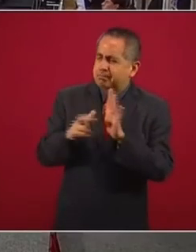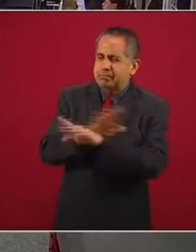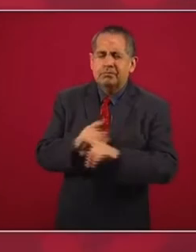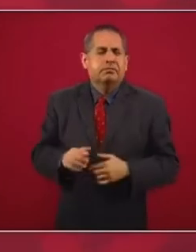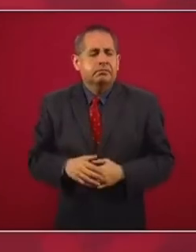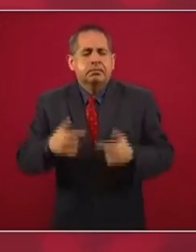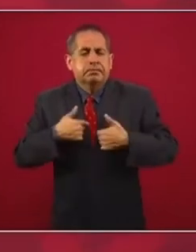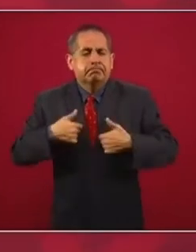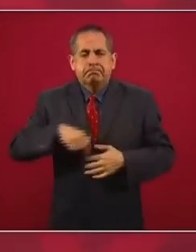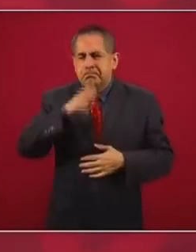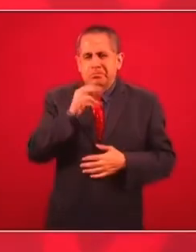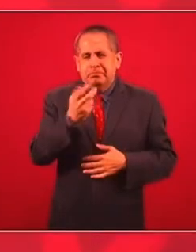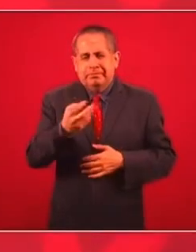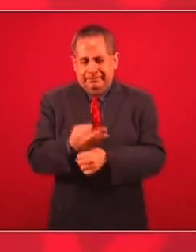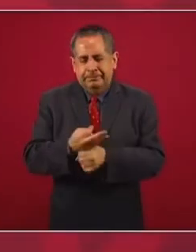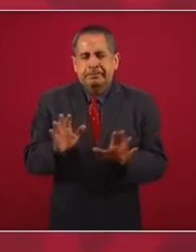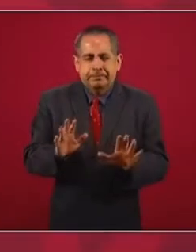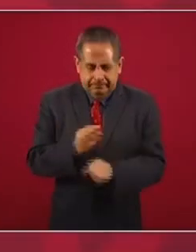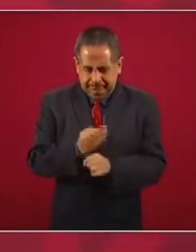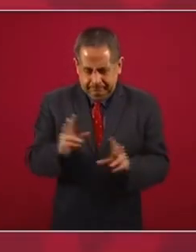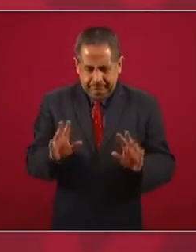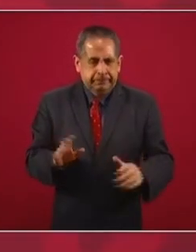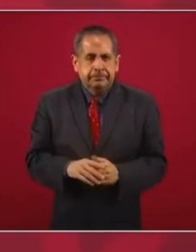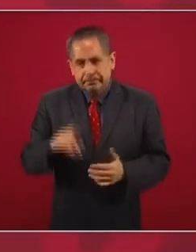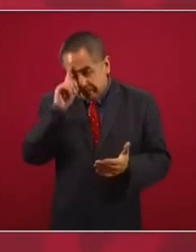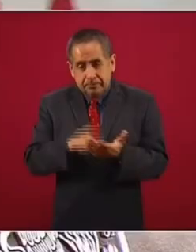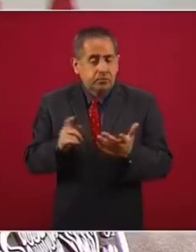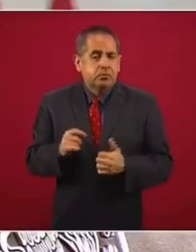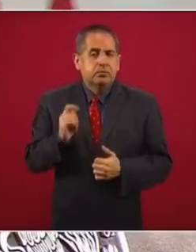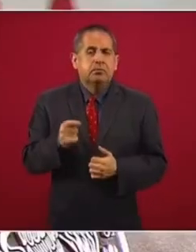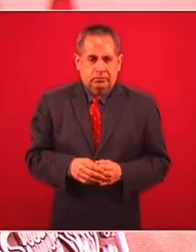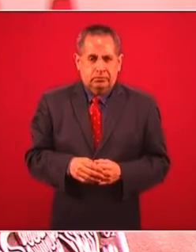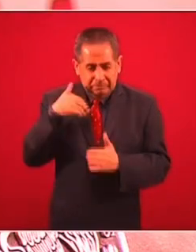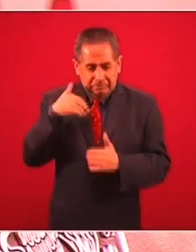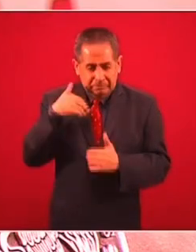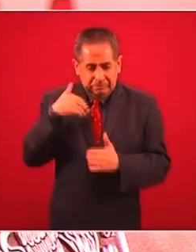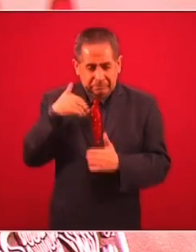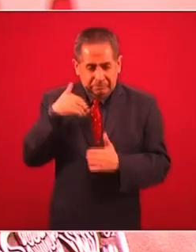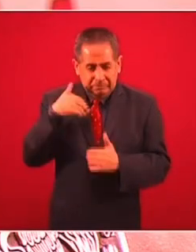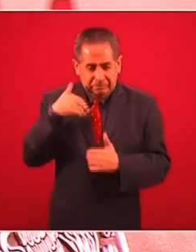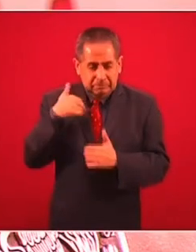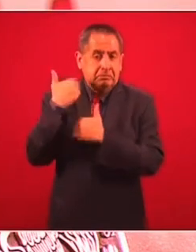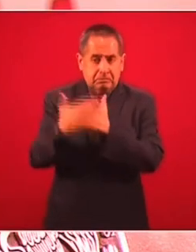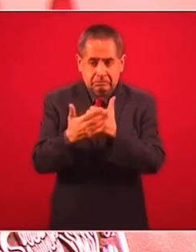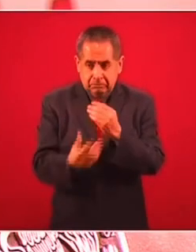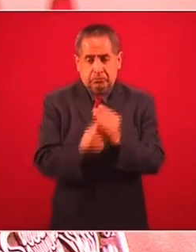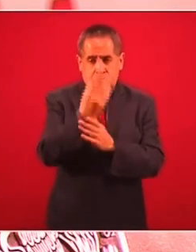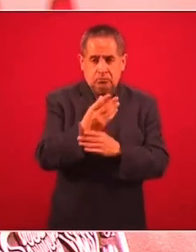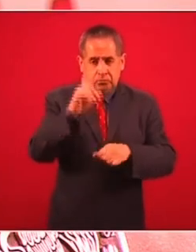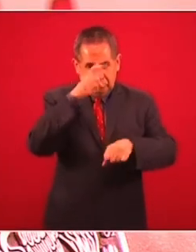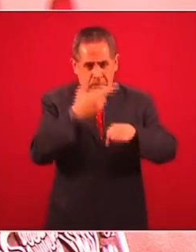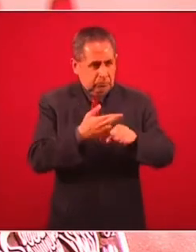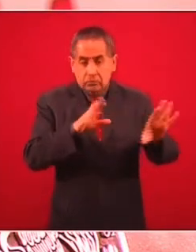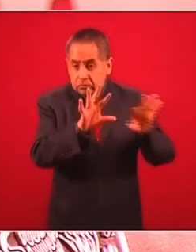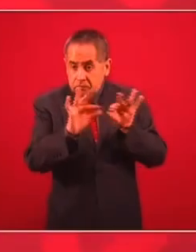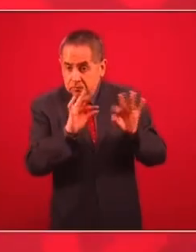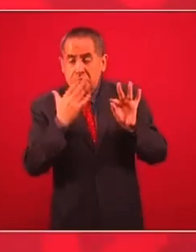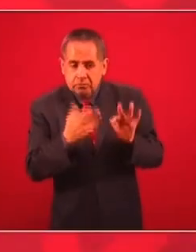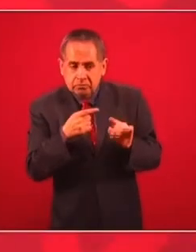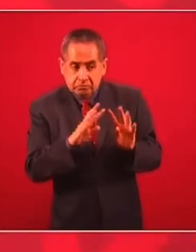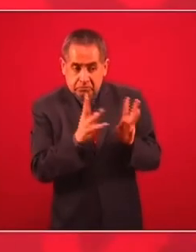Nosotros no podemos hacer eso ahora. Creo que podría, con los nuevos elementos, si se eligen bien,